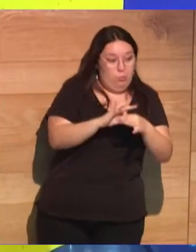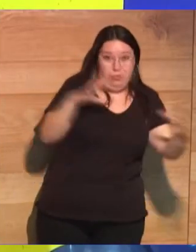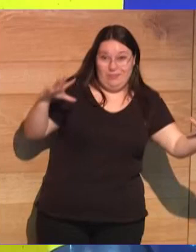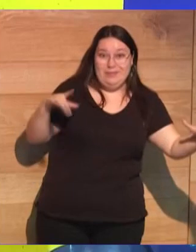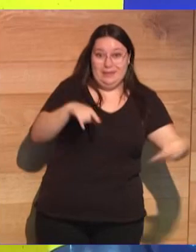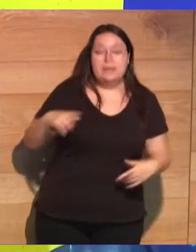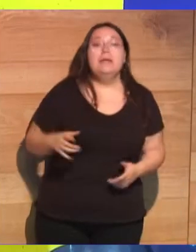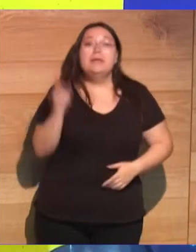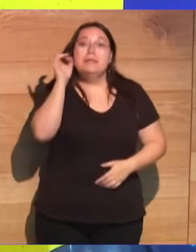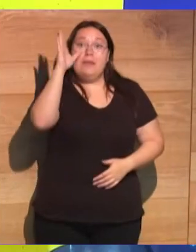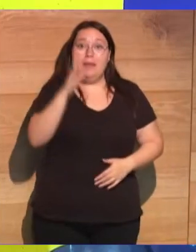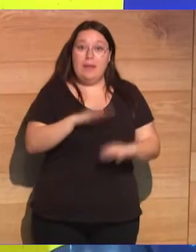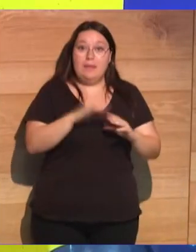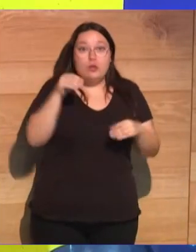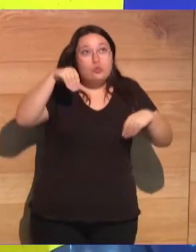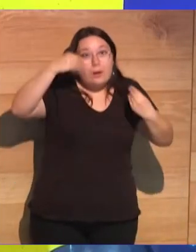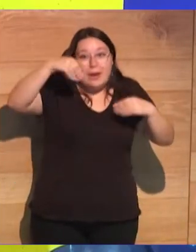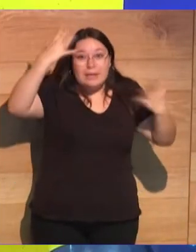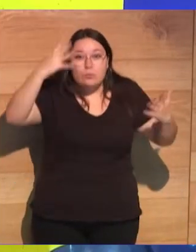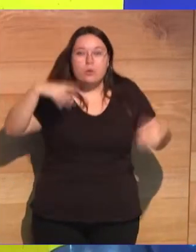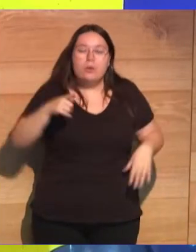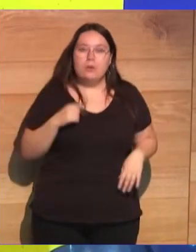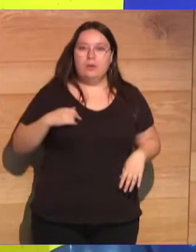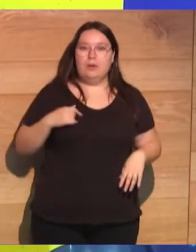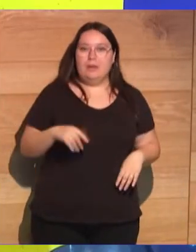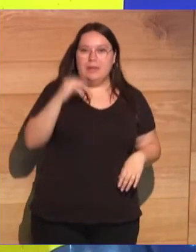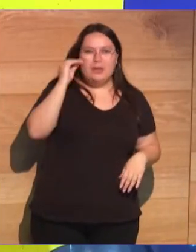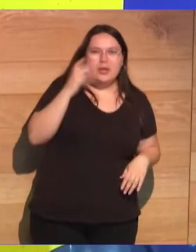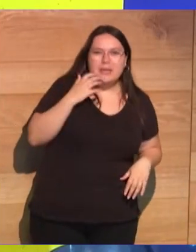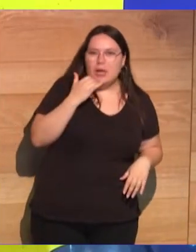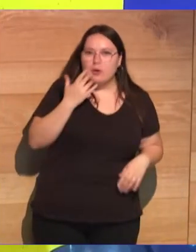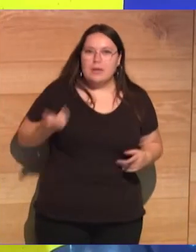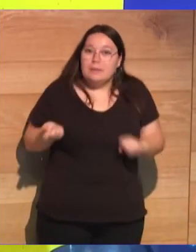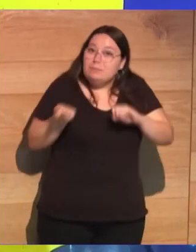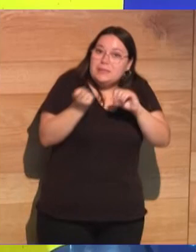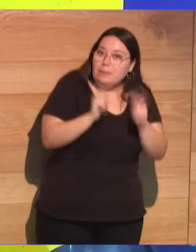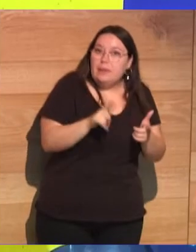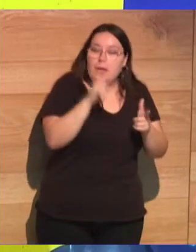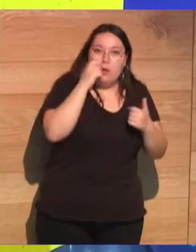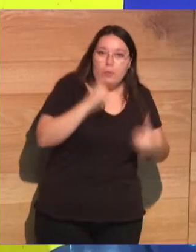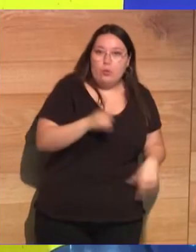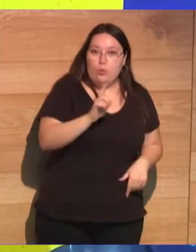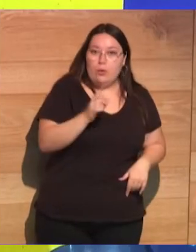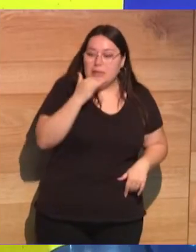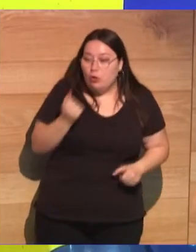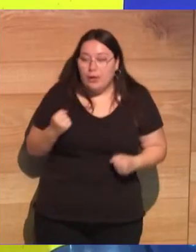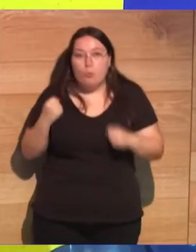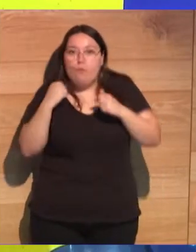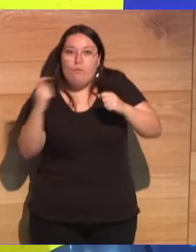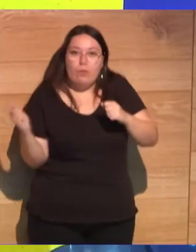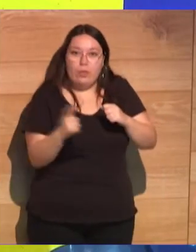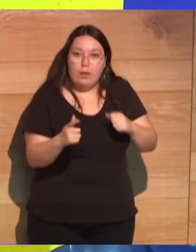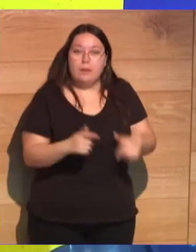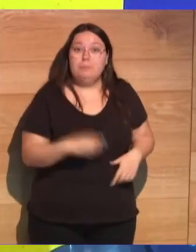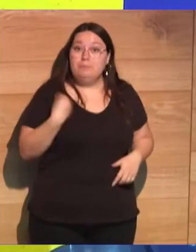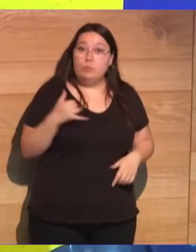esa idea, para mí, del surrealismo, esa idea de decir, no crees algo que sea similar al ser humano, crea algo que lo potencie. Es Es lo mismo que